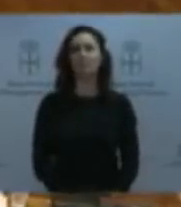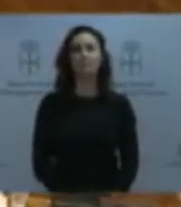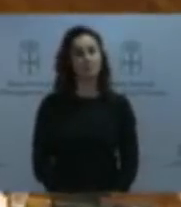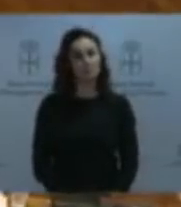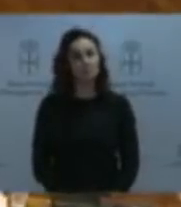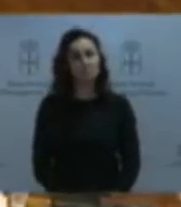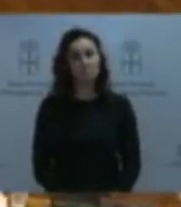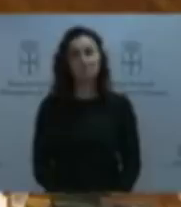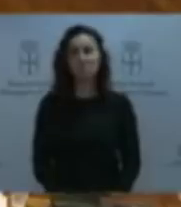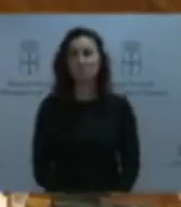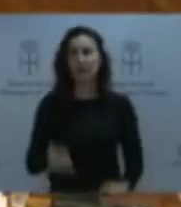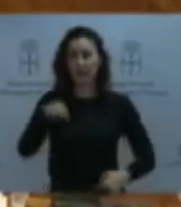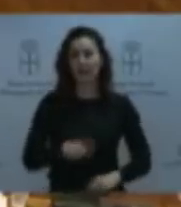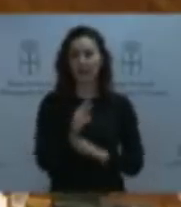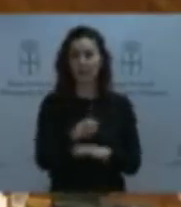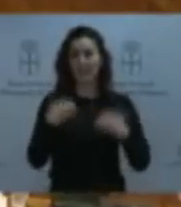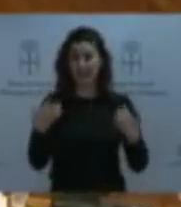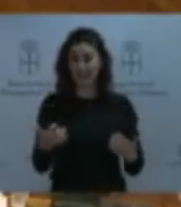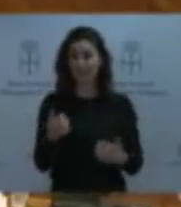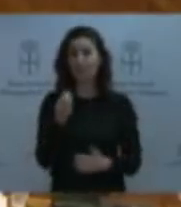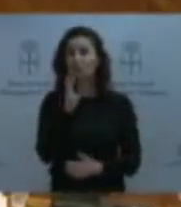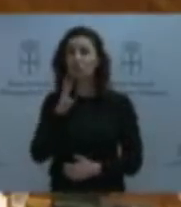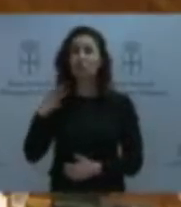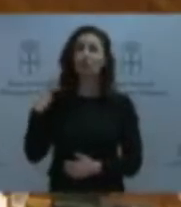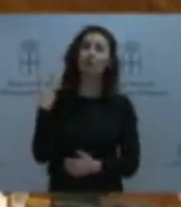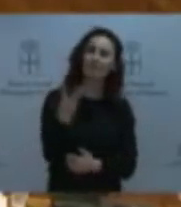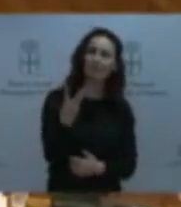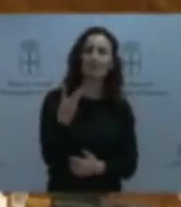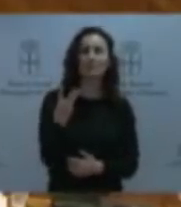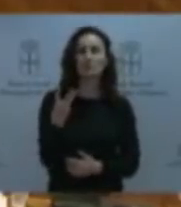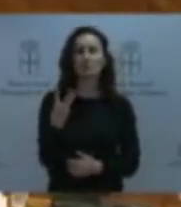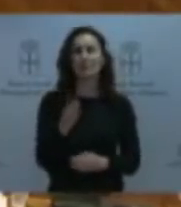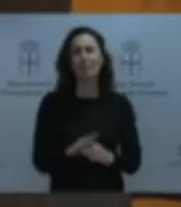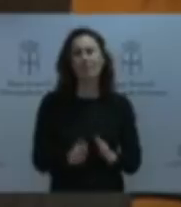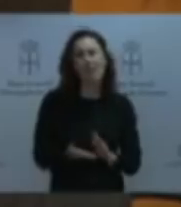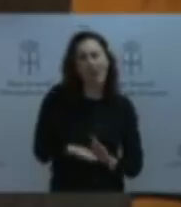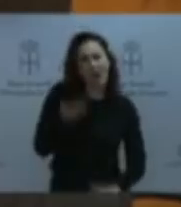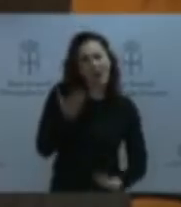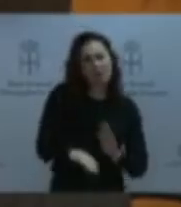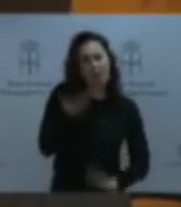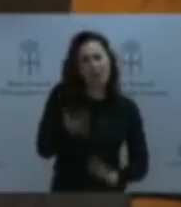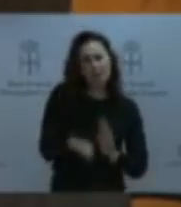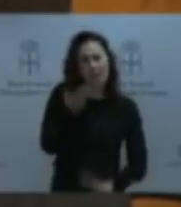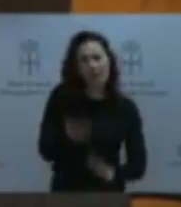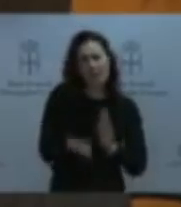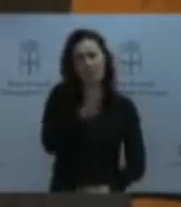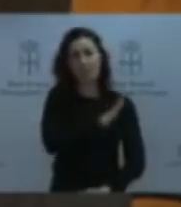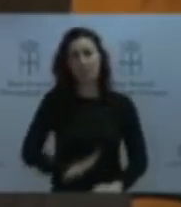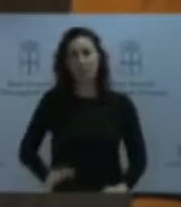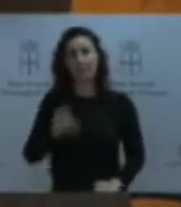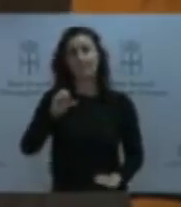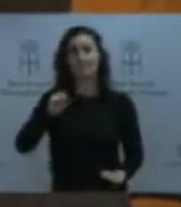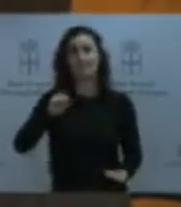acusándonos de alta tasa de interinidad. El SAC tiene la máxima tasa de interinidad en el sistema sanitario,